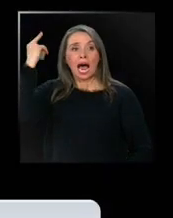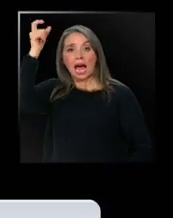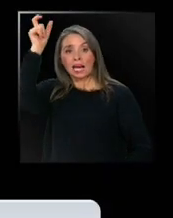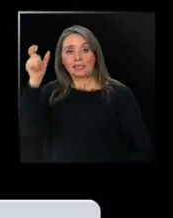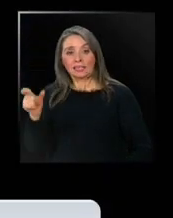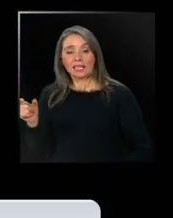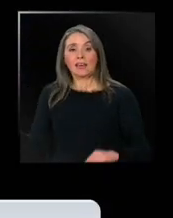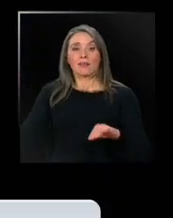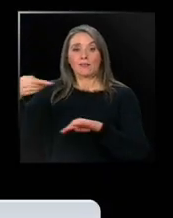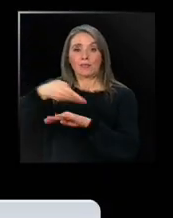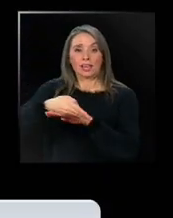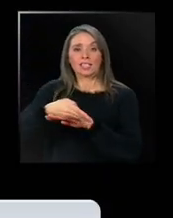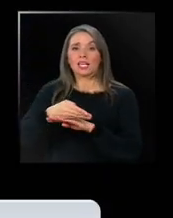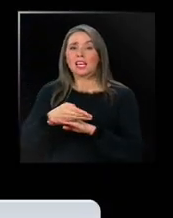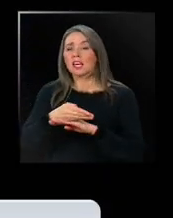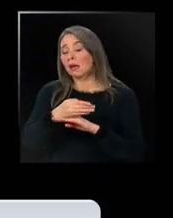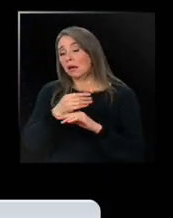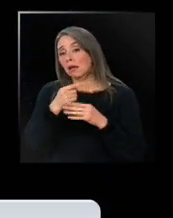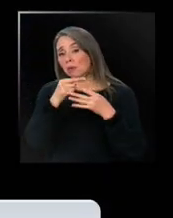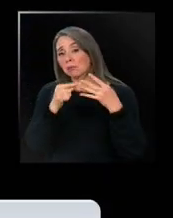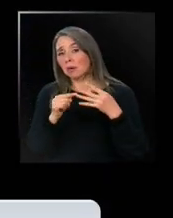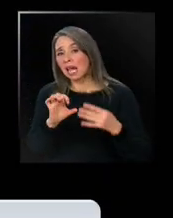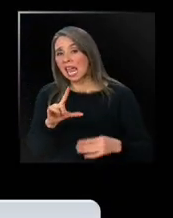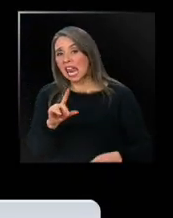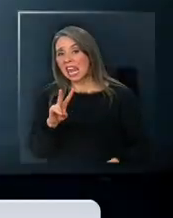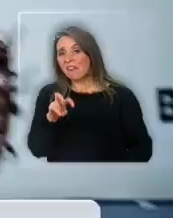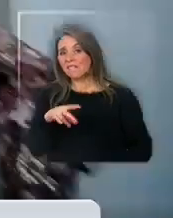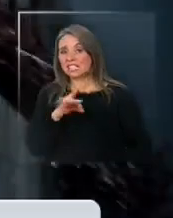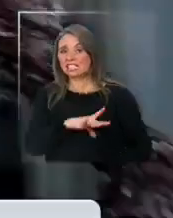personaje de barbie y el event en chile